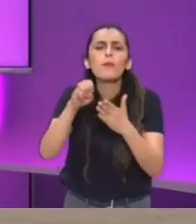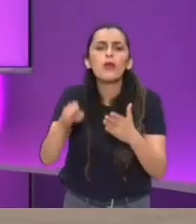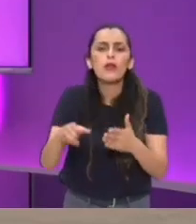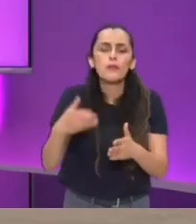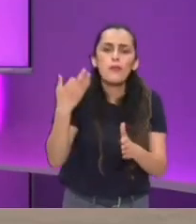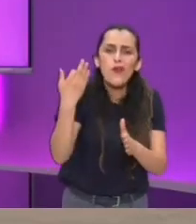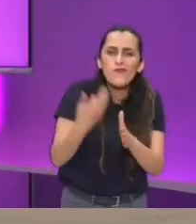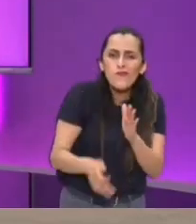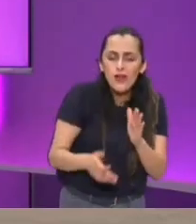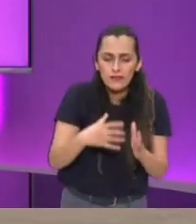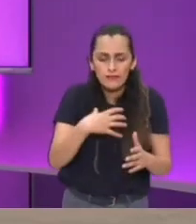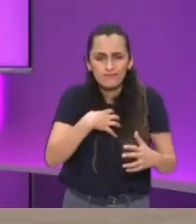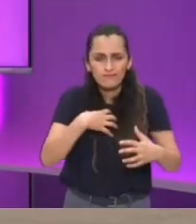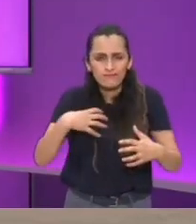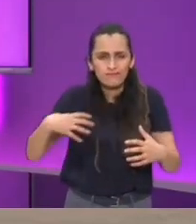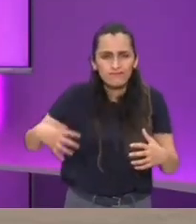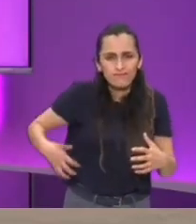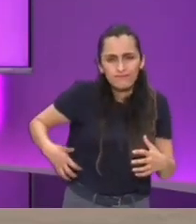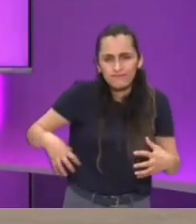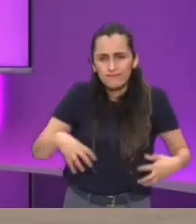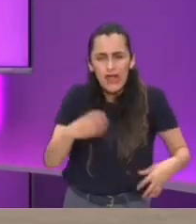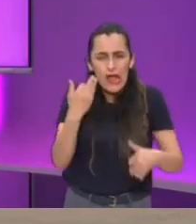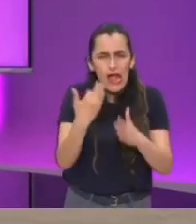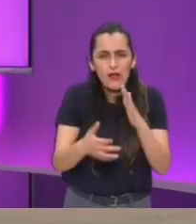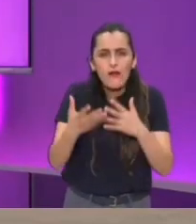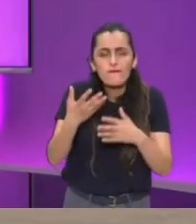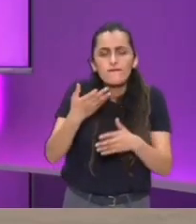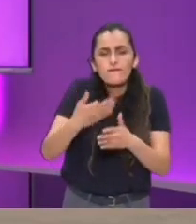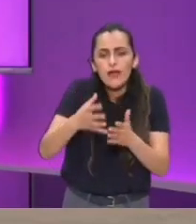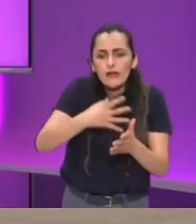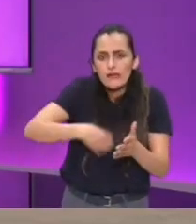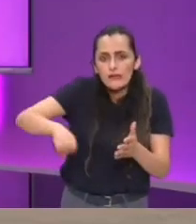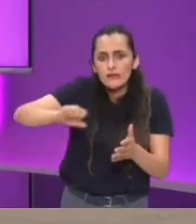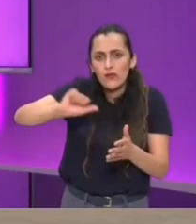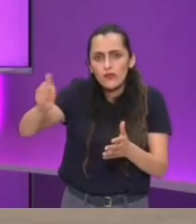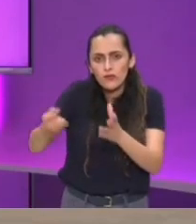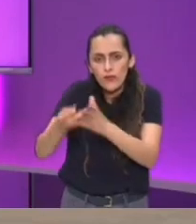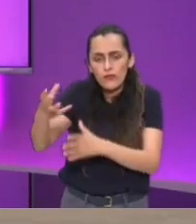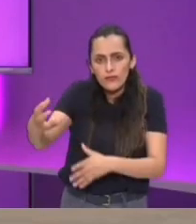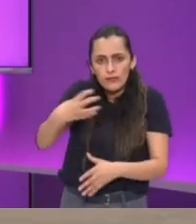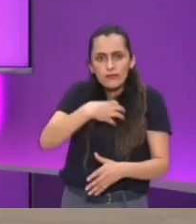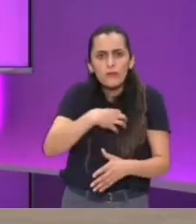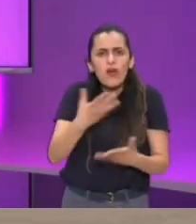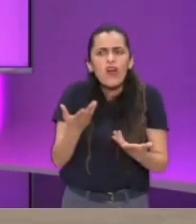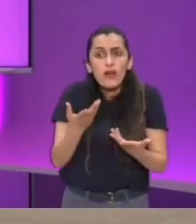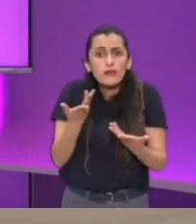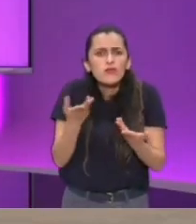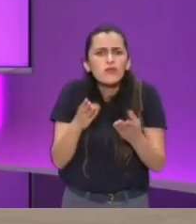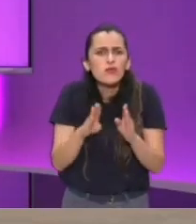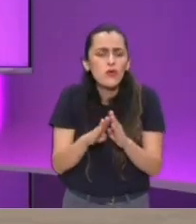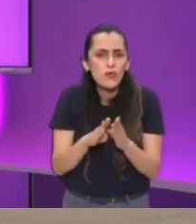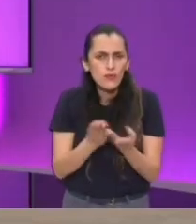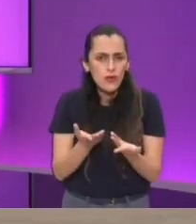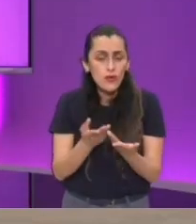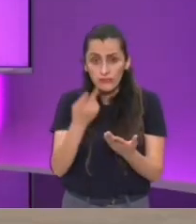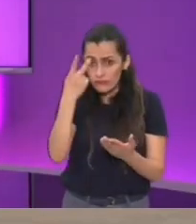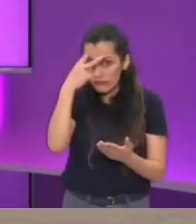o precisamente las atenciones de cáncer? ¿Cómo lograr que en medio de esta situación que está viviendo no solamente el